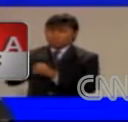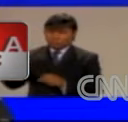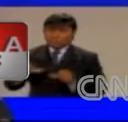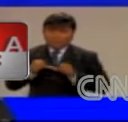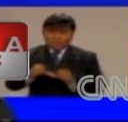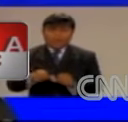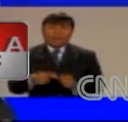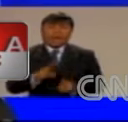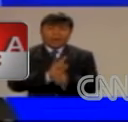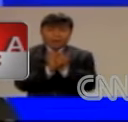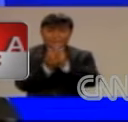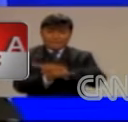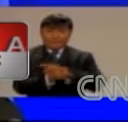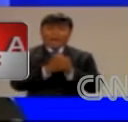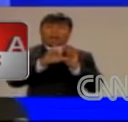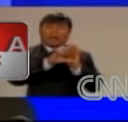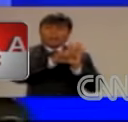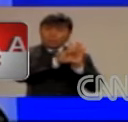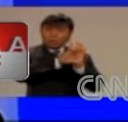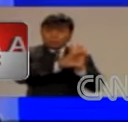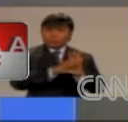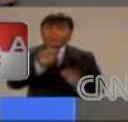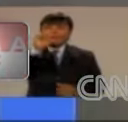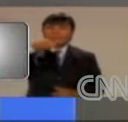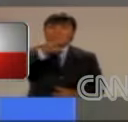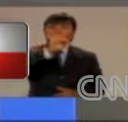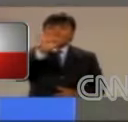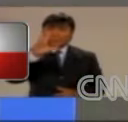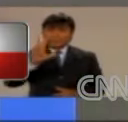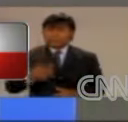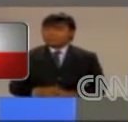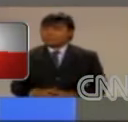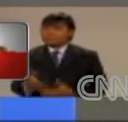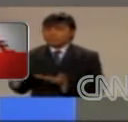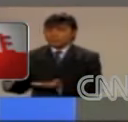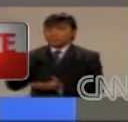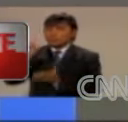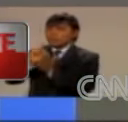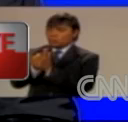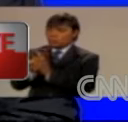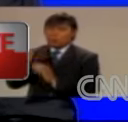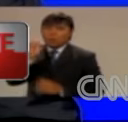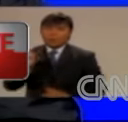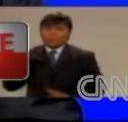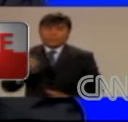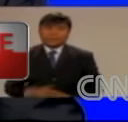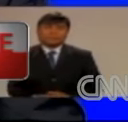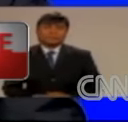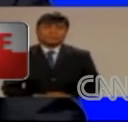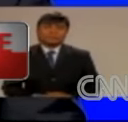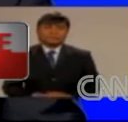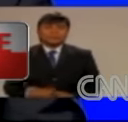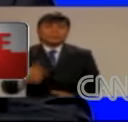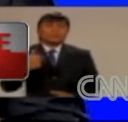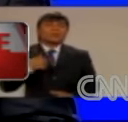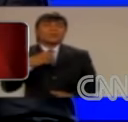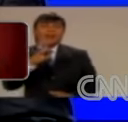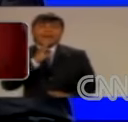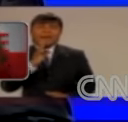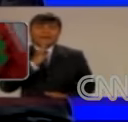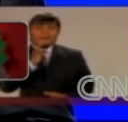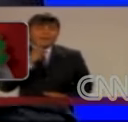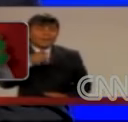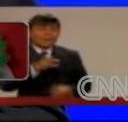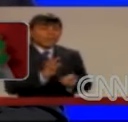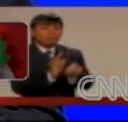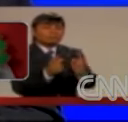de 1993. Gracias. Señor Ollanta, un minuto, por favor. Nosotros hablamos de concertación, no de